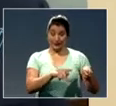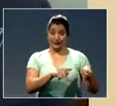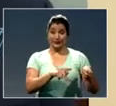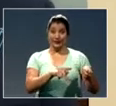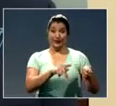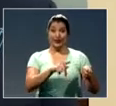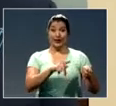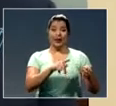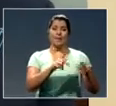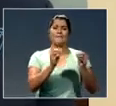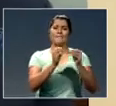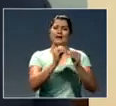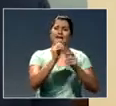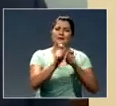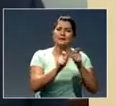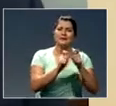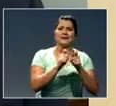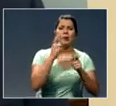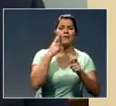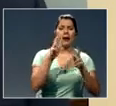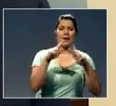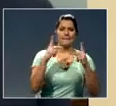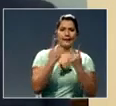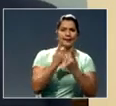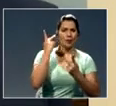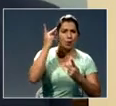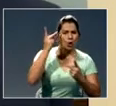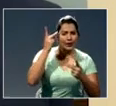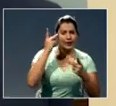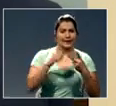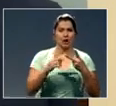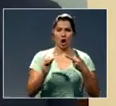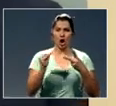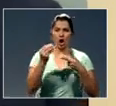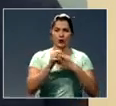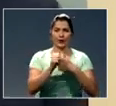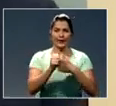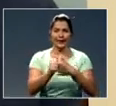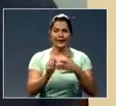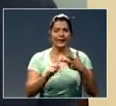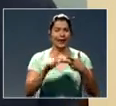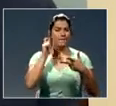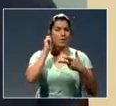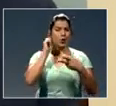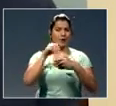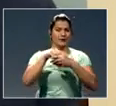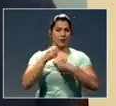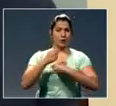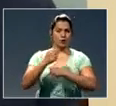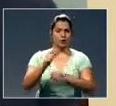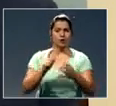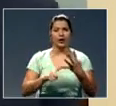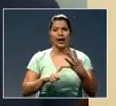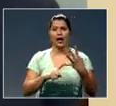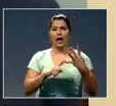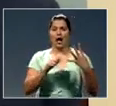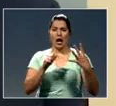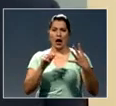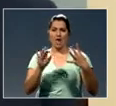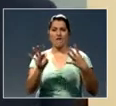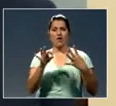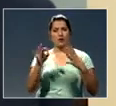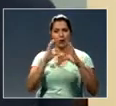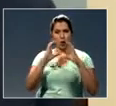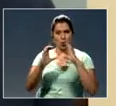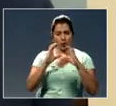particularmente a partidos políticos, a jóvenes líderes, a mujeres municipalistas, a medios de comunicación locales, diferentes